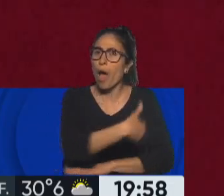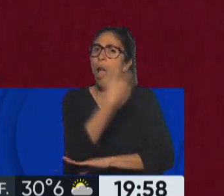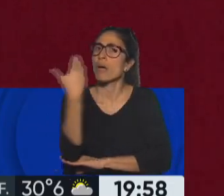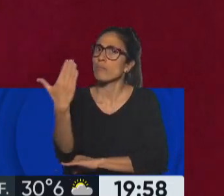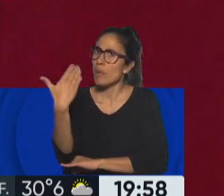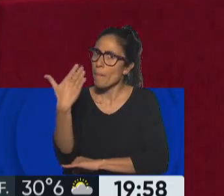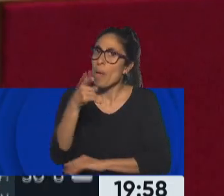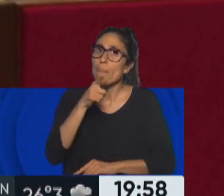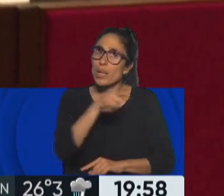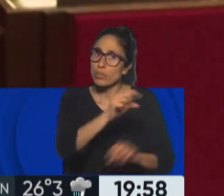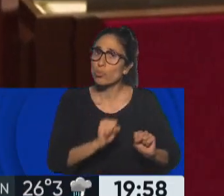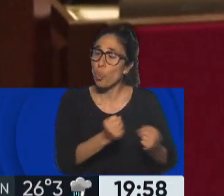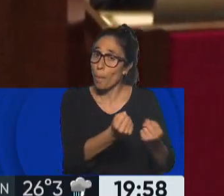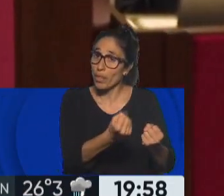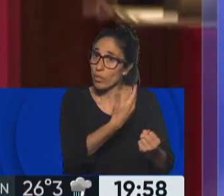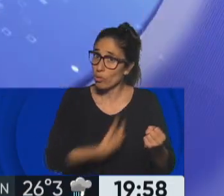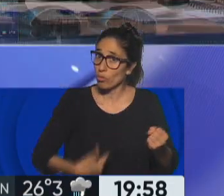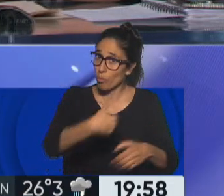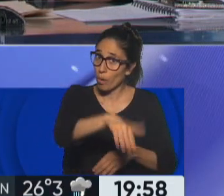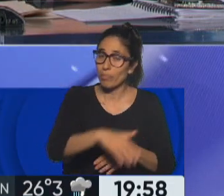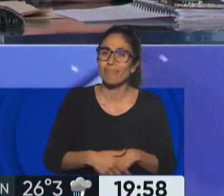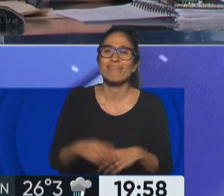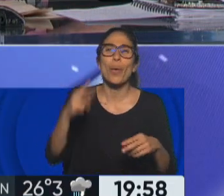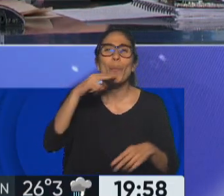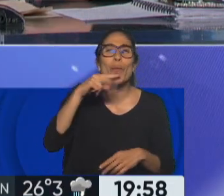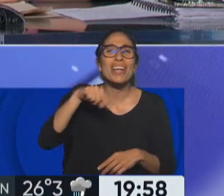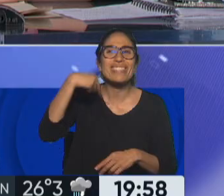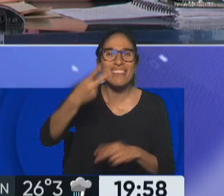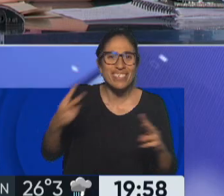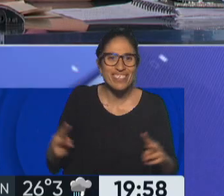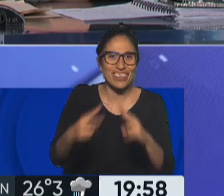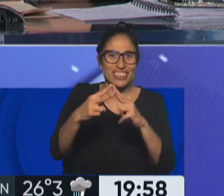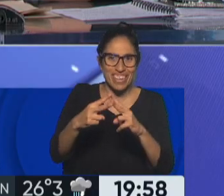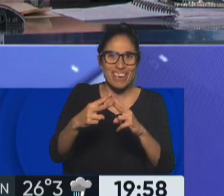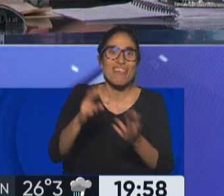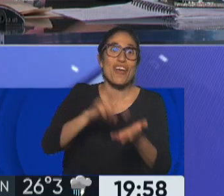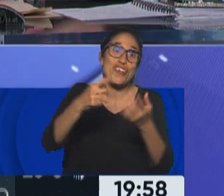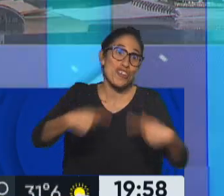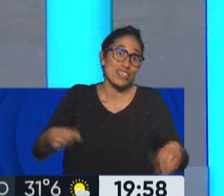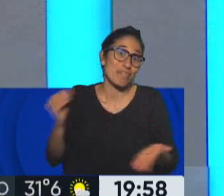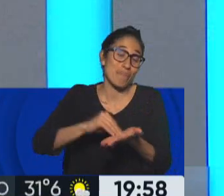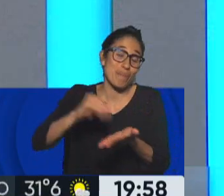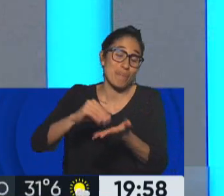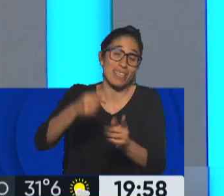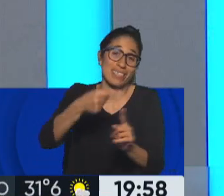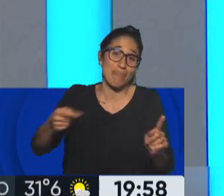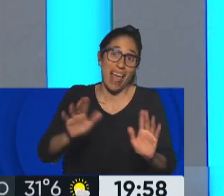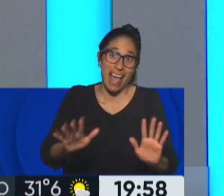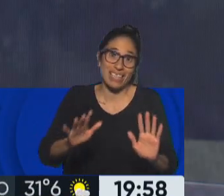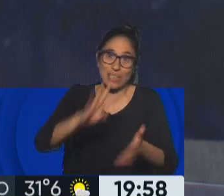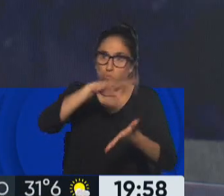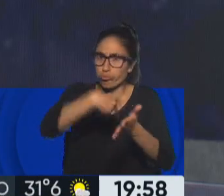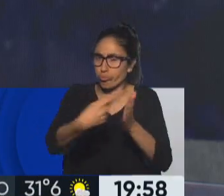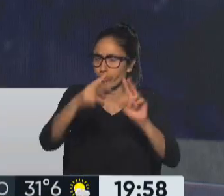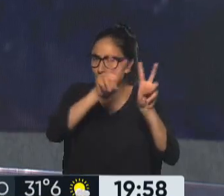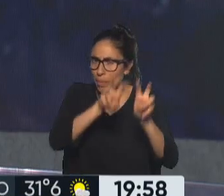posible suspensión. Leticia, ¿nos reencontramos próximo viernes? Sí, con muchísimas noticias más, como todas las semanas, una agenda muy cargada. Sí. En una